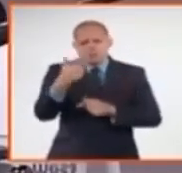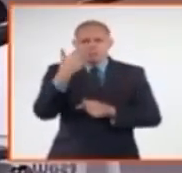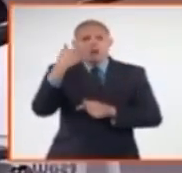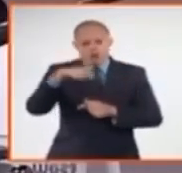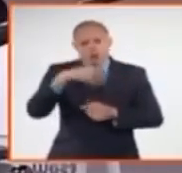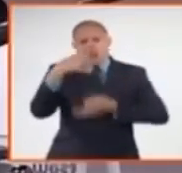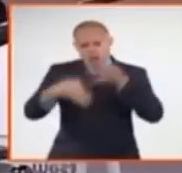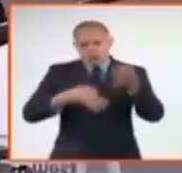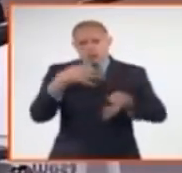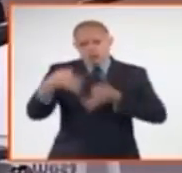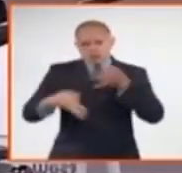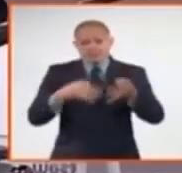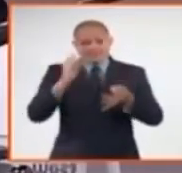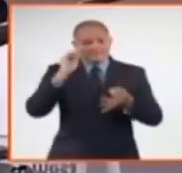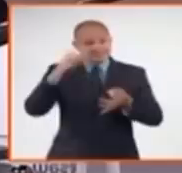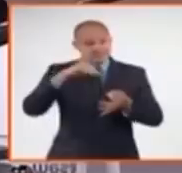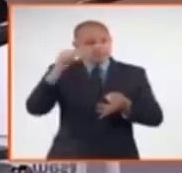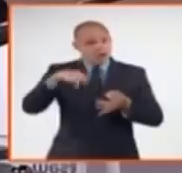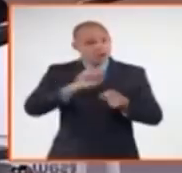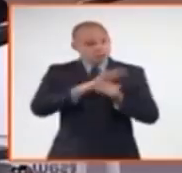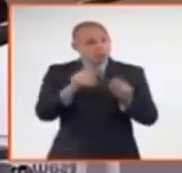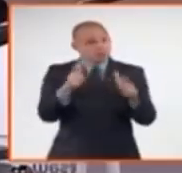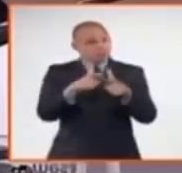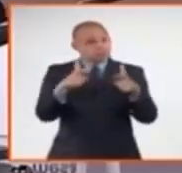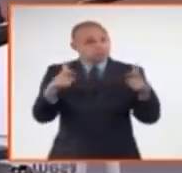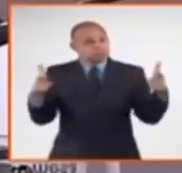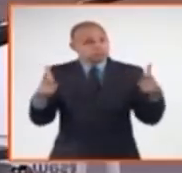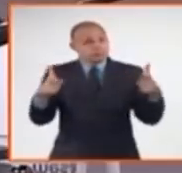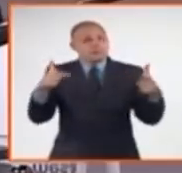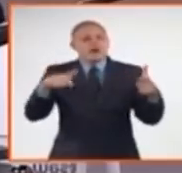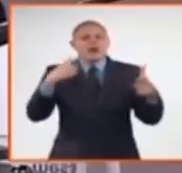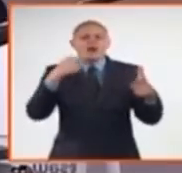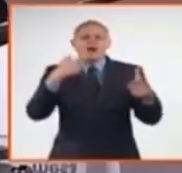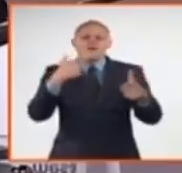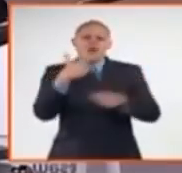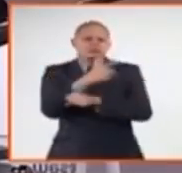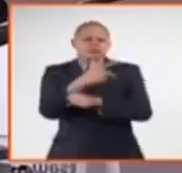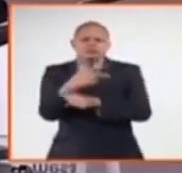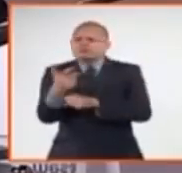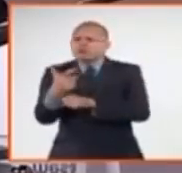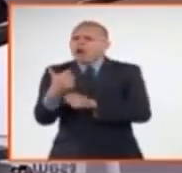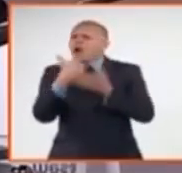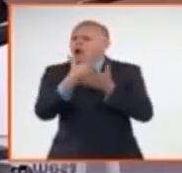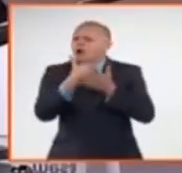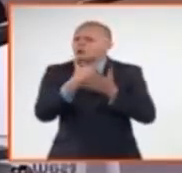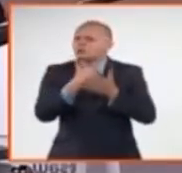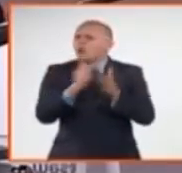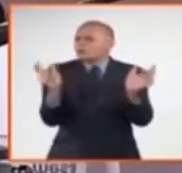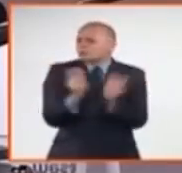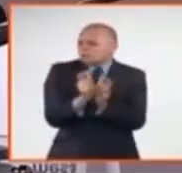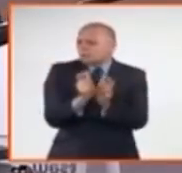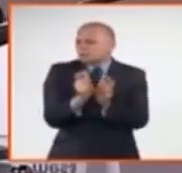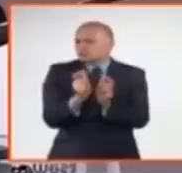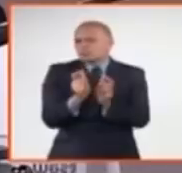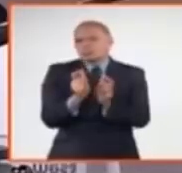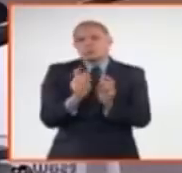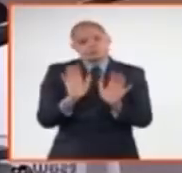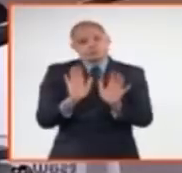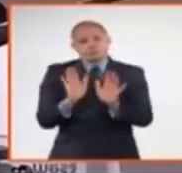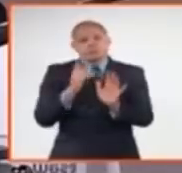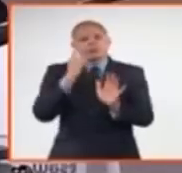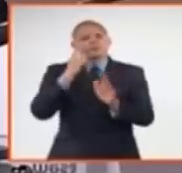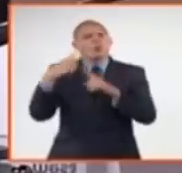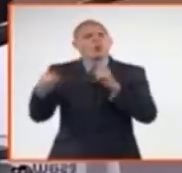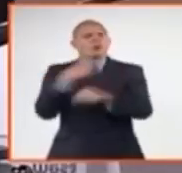difícil que tiene el país qué es lo que está ocurriendo en el mundo son recomendables o no las combinaciones de